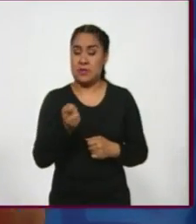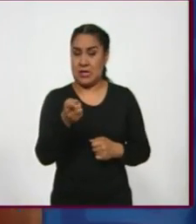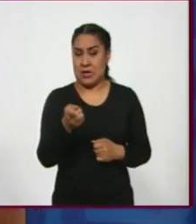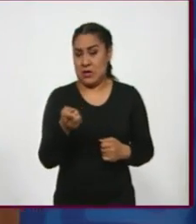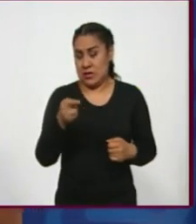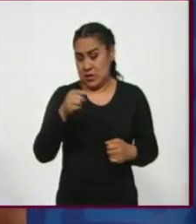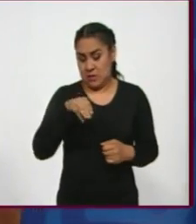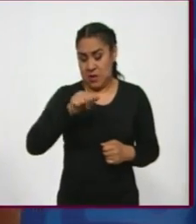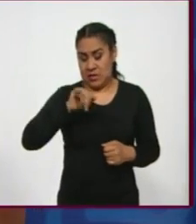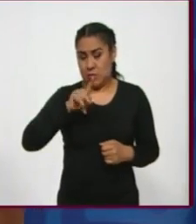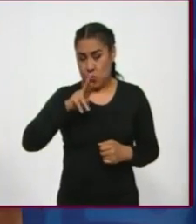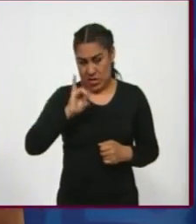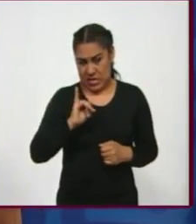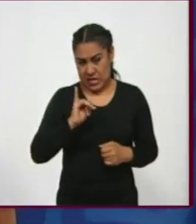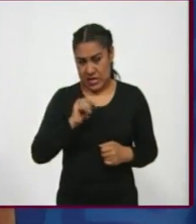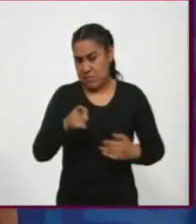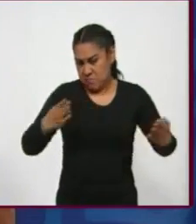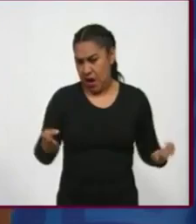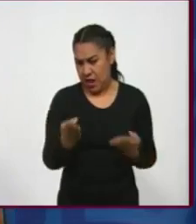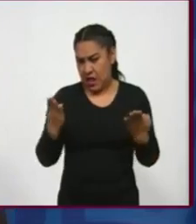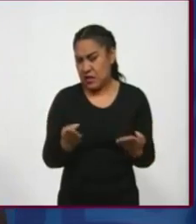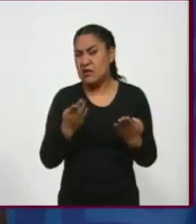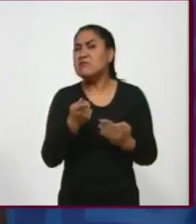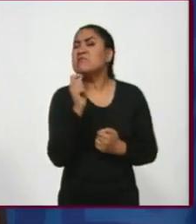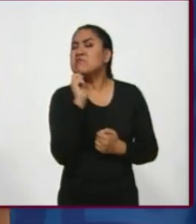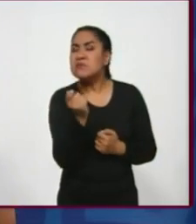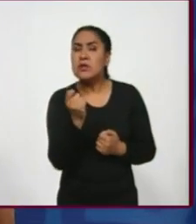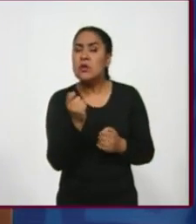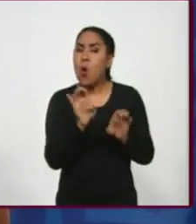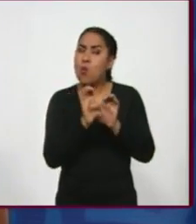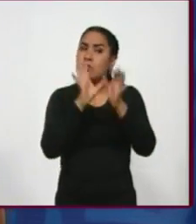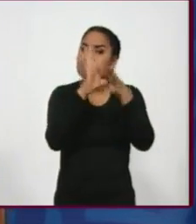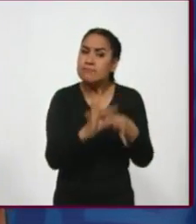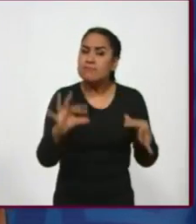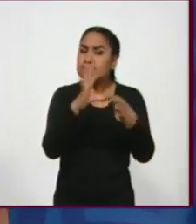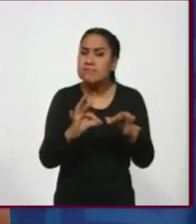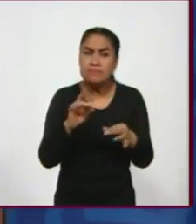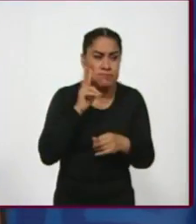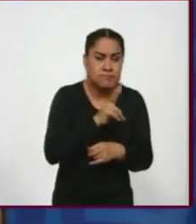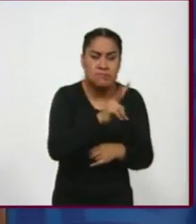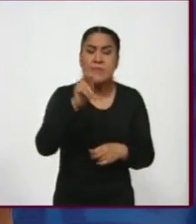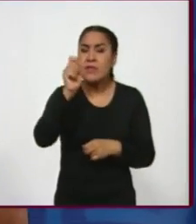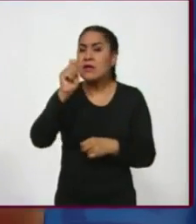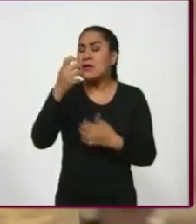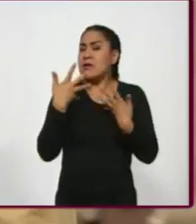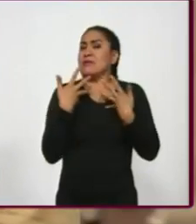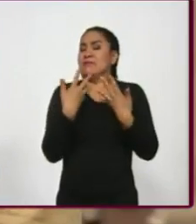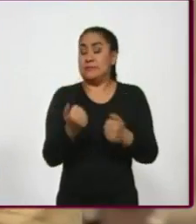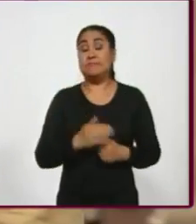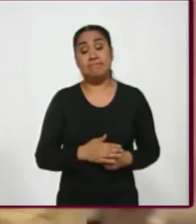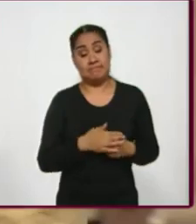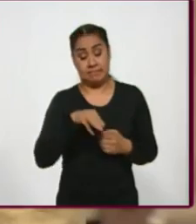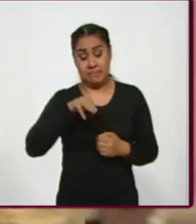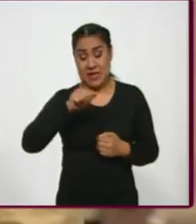manipur y trata de transmitir la conciencia por medio bien